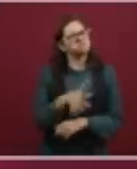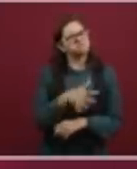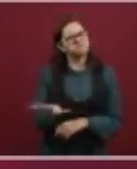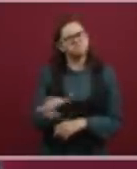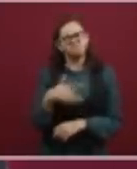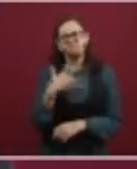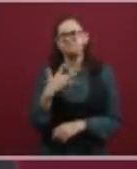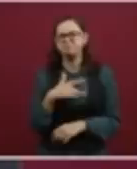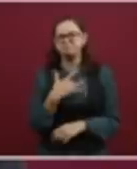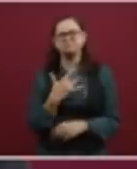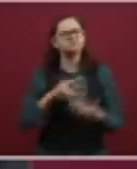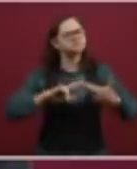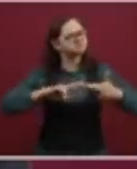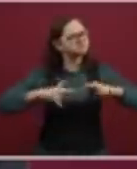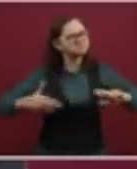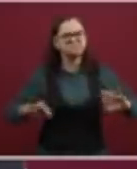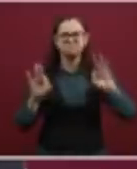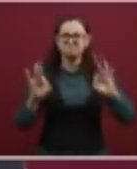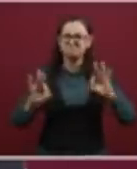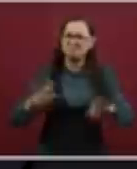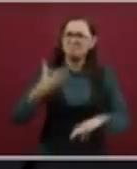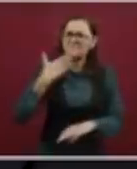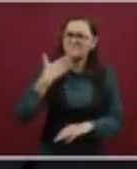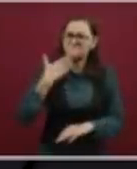es buena la relación